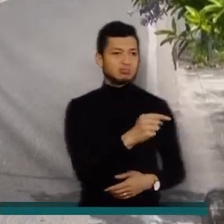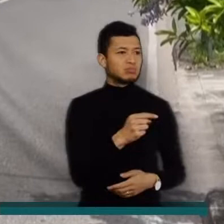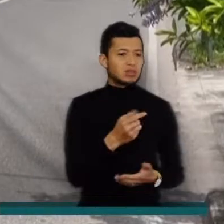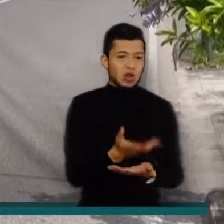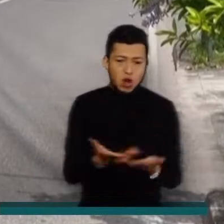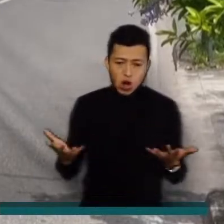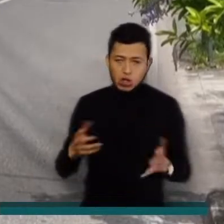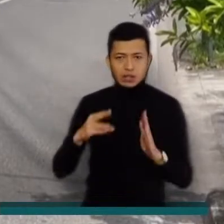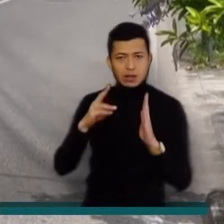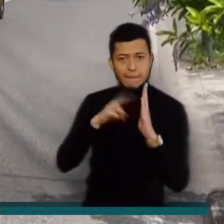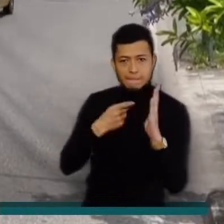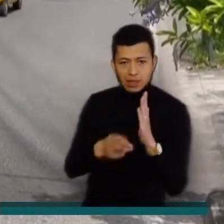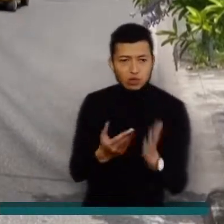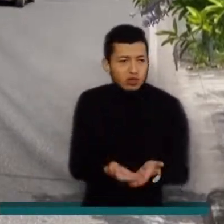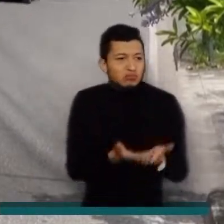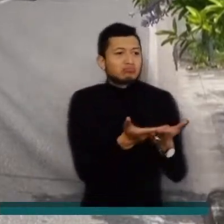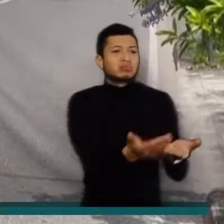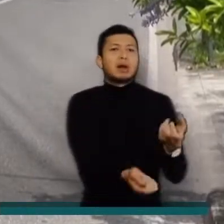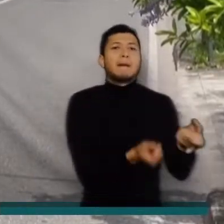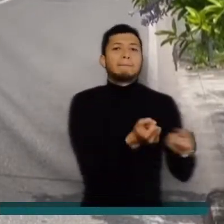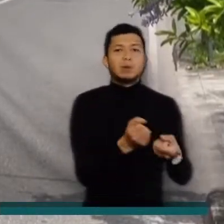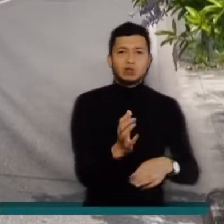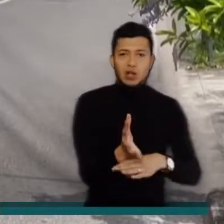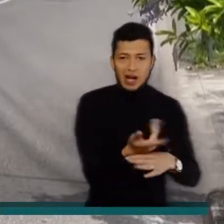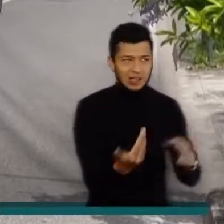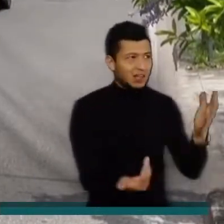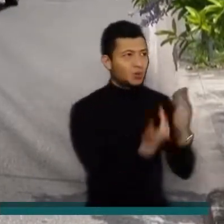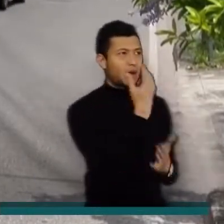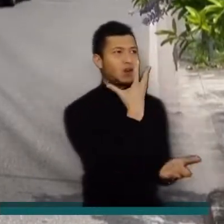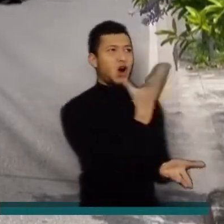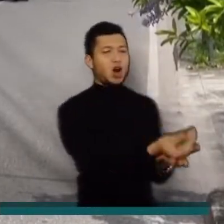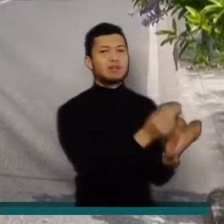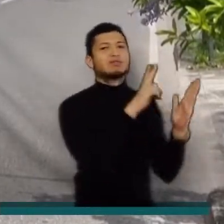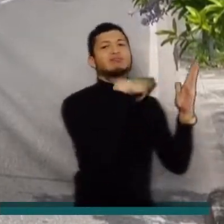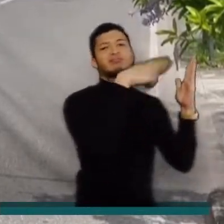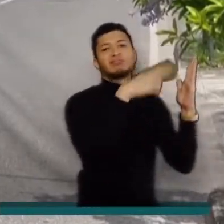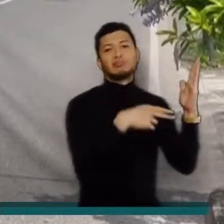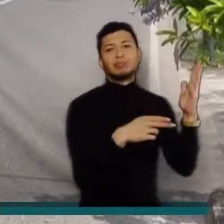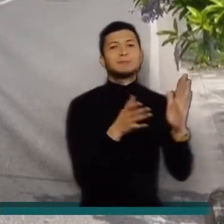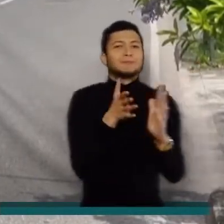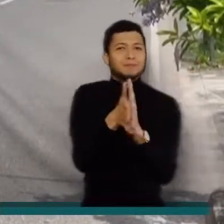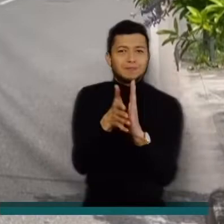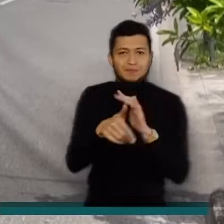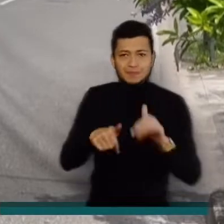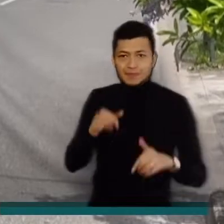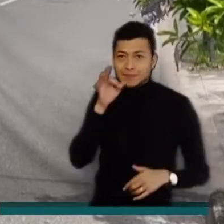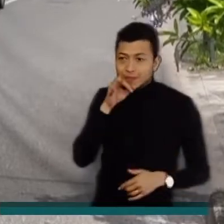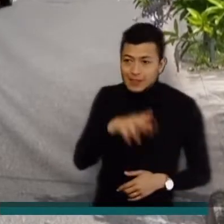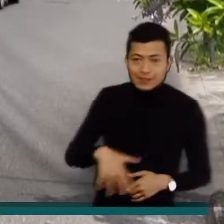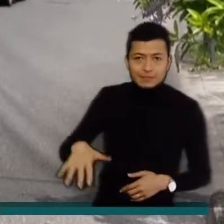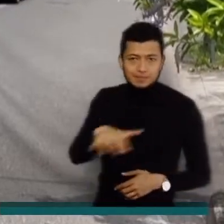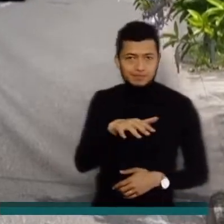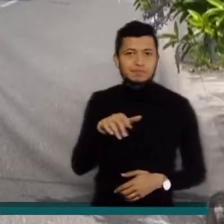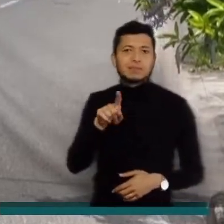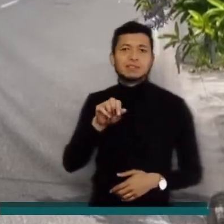o elementos como pintura para que los artistas plasmen una nueva obra esta información desde villavicencio Santiago Molina enlace